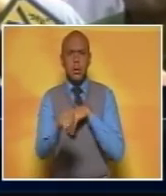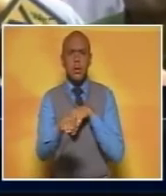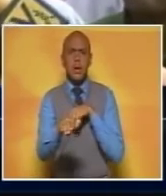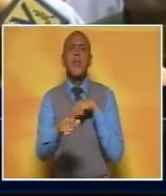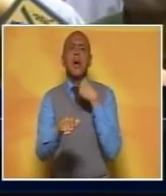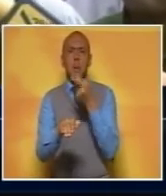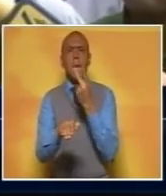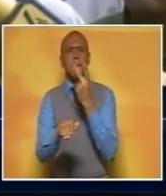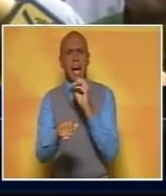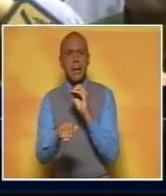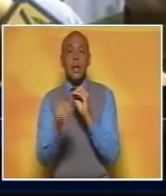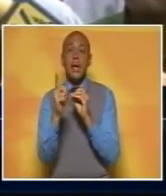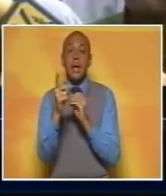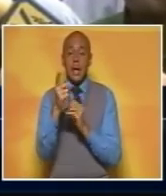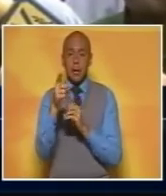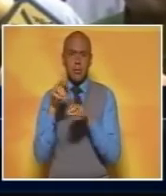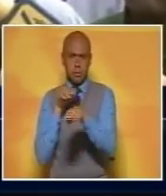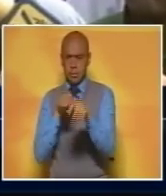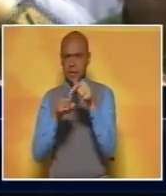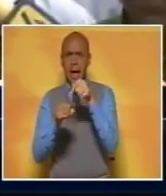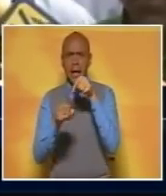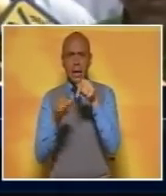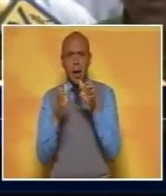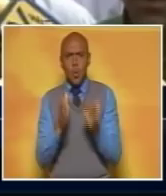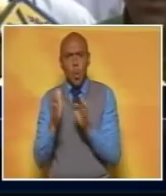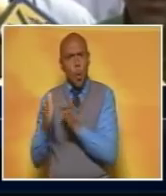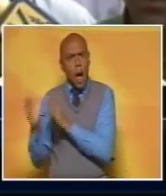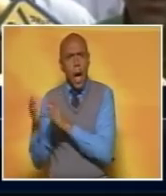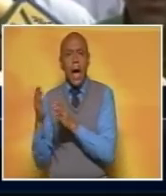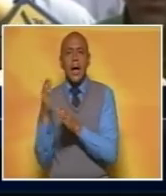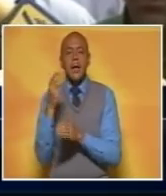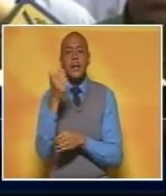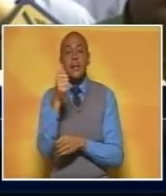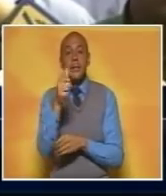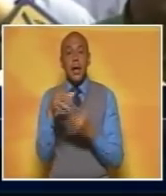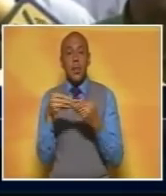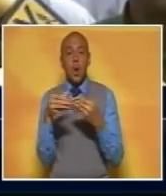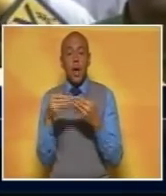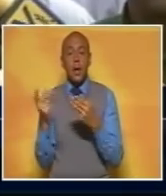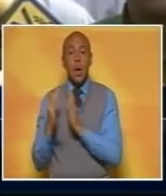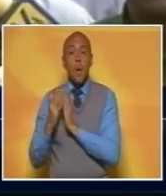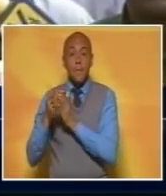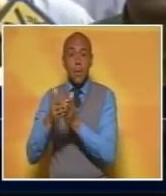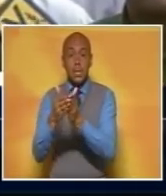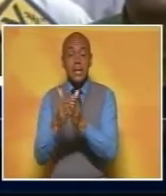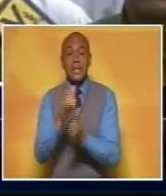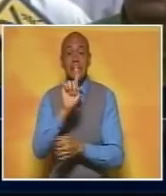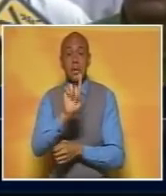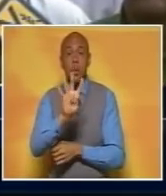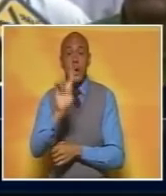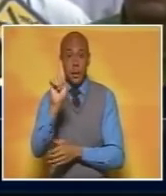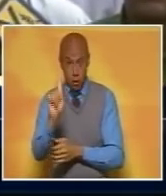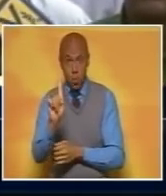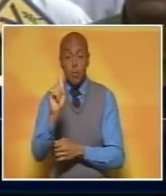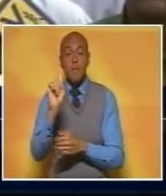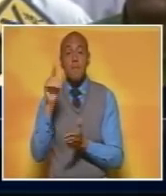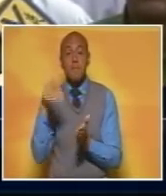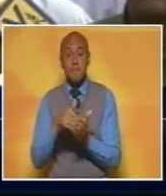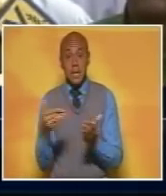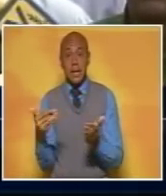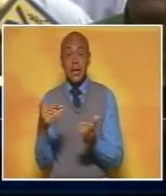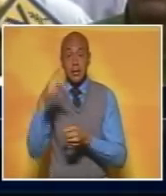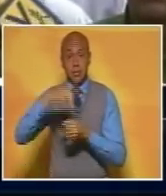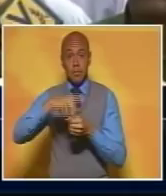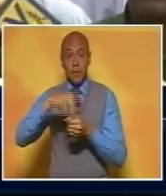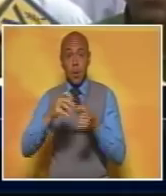puestos. Cobra $10 por el puesto. Que llegó un buque con 141.000 barriles. Con eso vamos a estabilizar